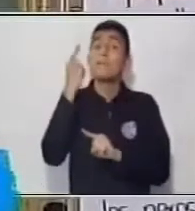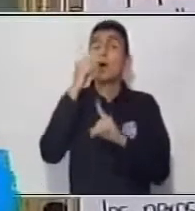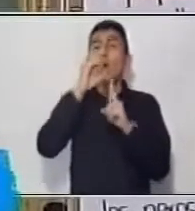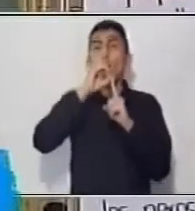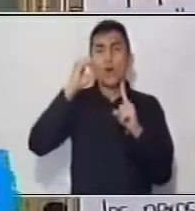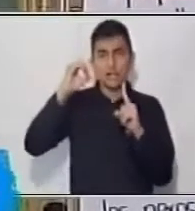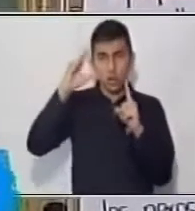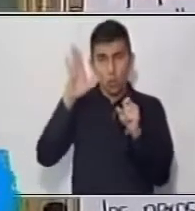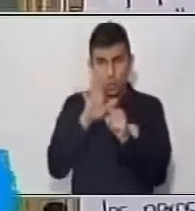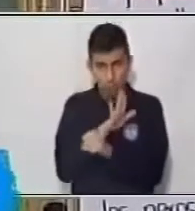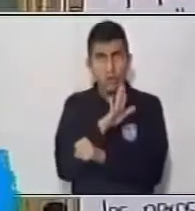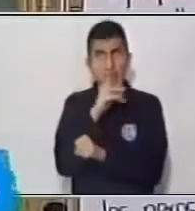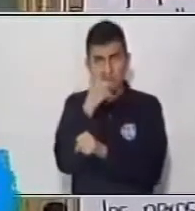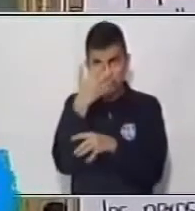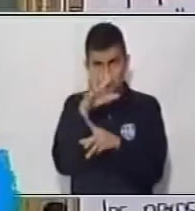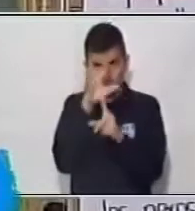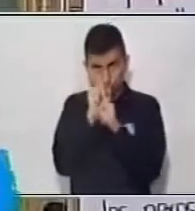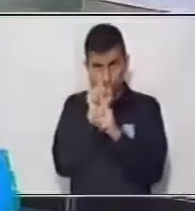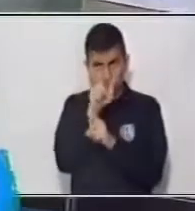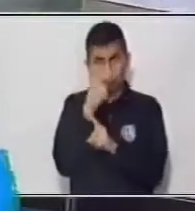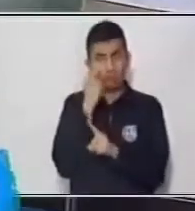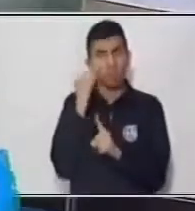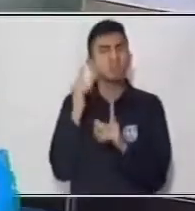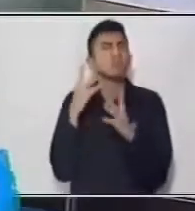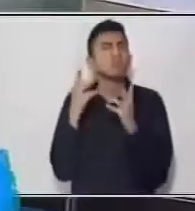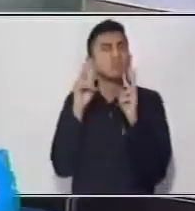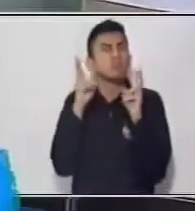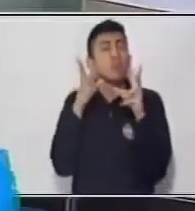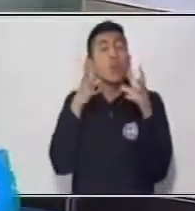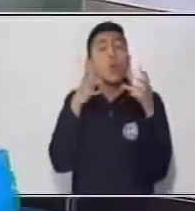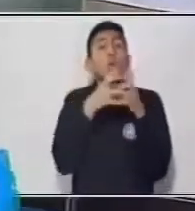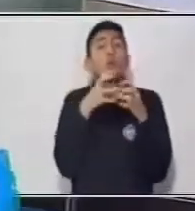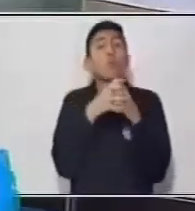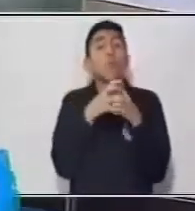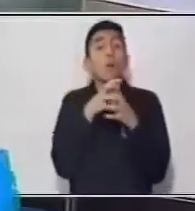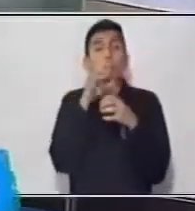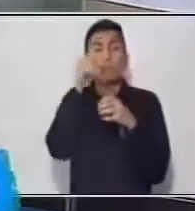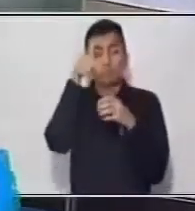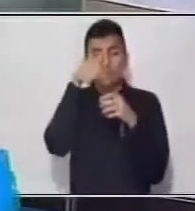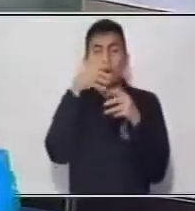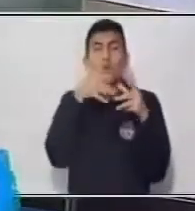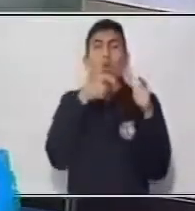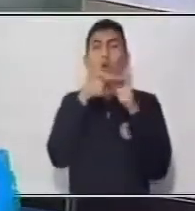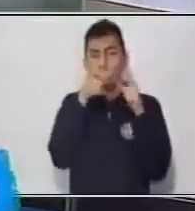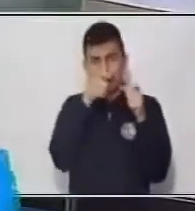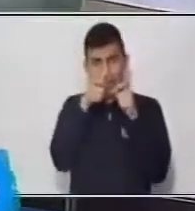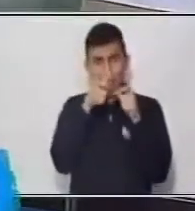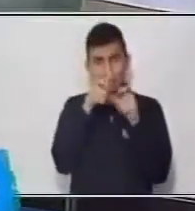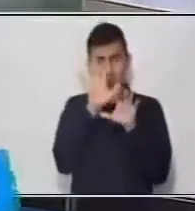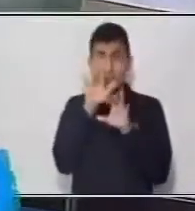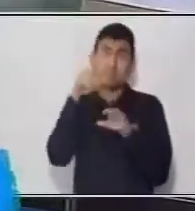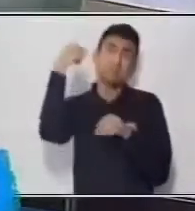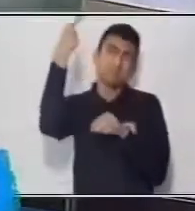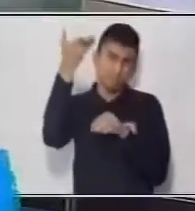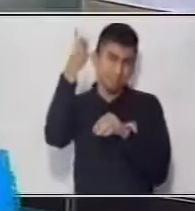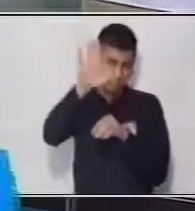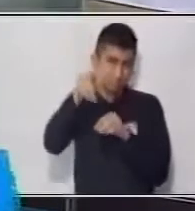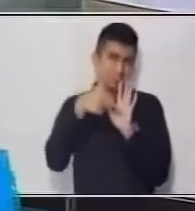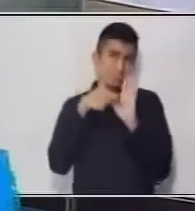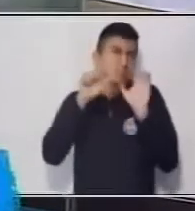compuesta compleja que acabamos de ver, que es el grupo de las coordinadas. En otra sesión vamos a hablar sobre